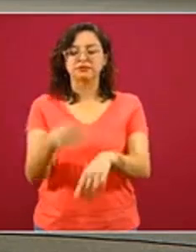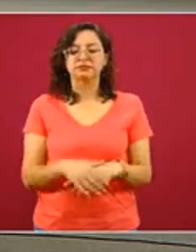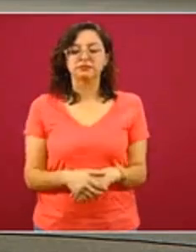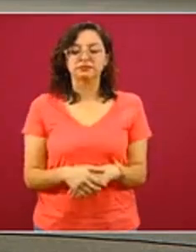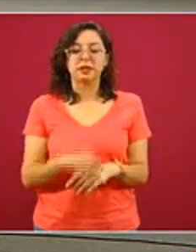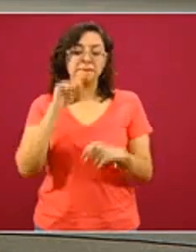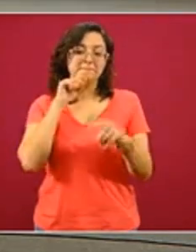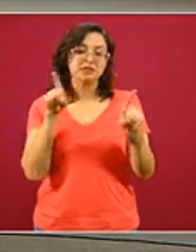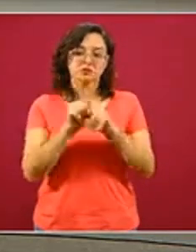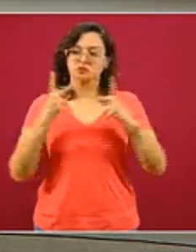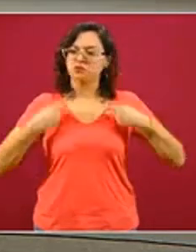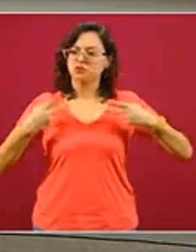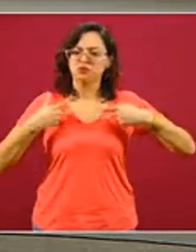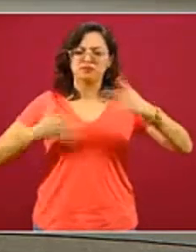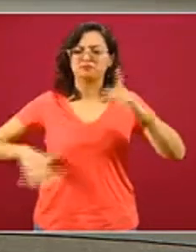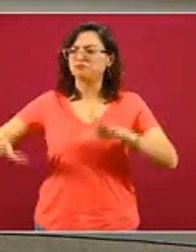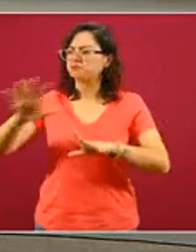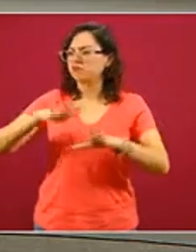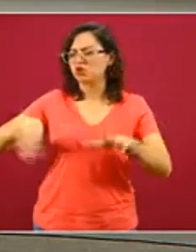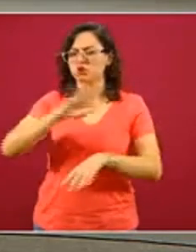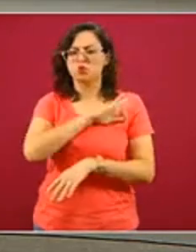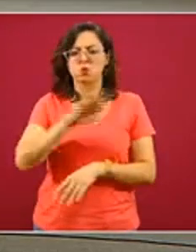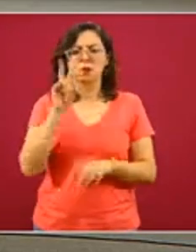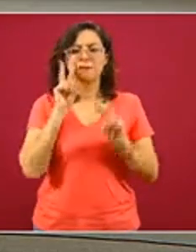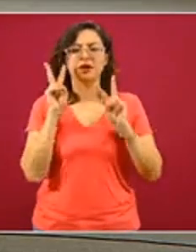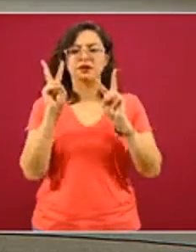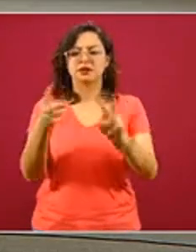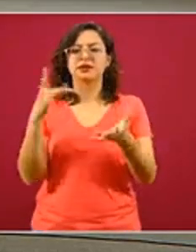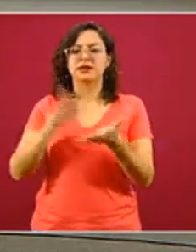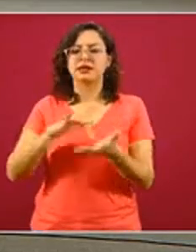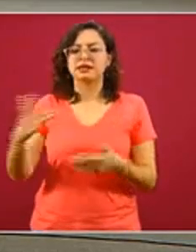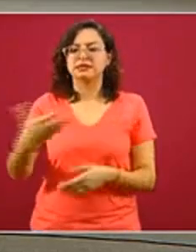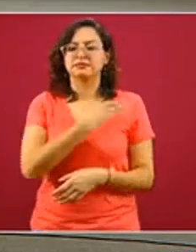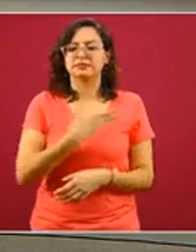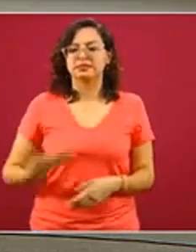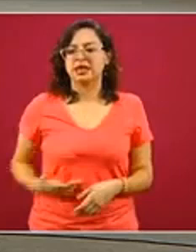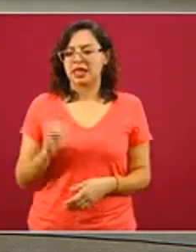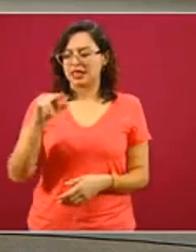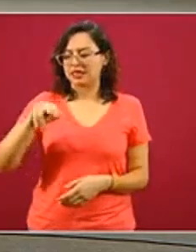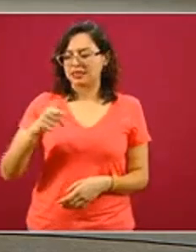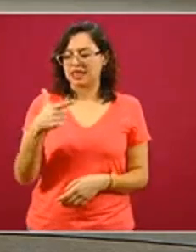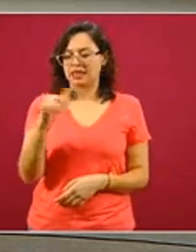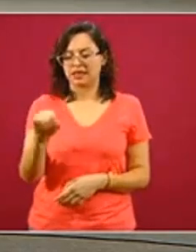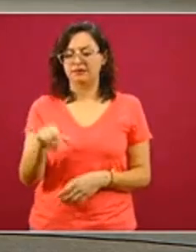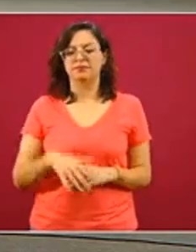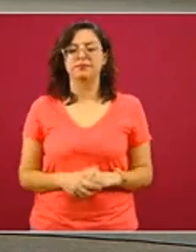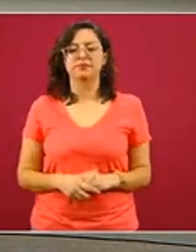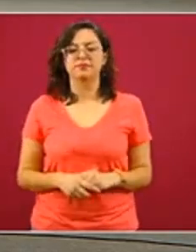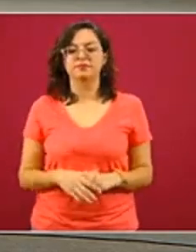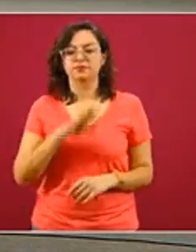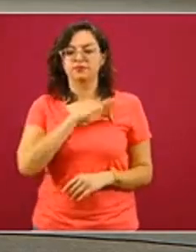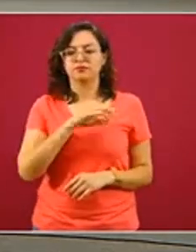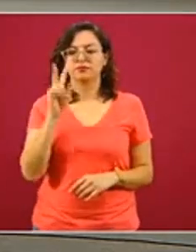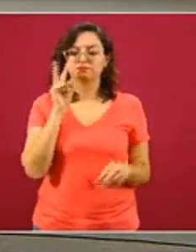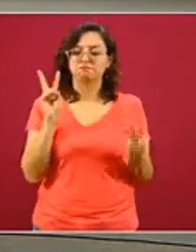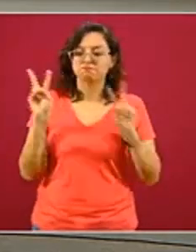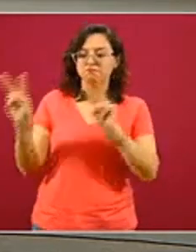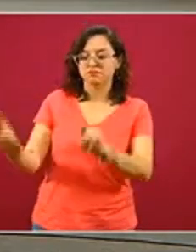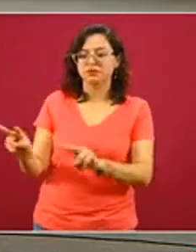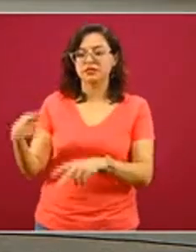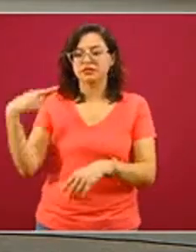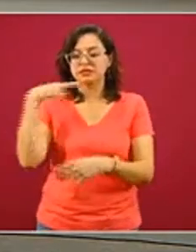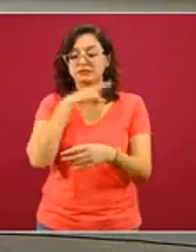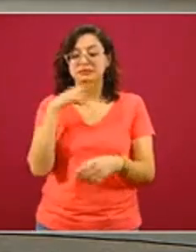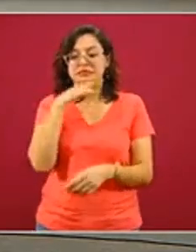la sociedad. Entonces, mi agradecimiento al presidente de INEGI, Julio Santaella. Aquí está. Me paro muy rápidamente, sé que me queda